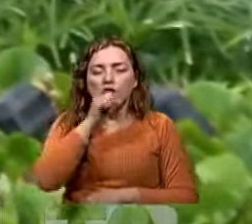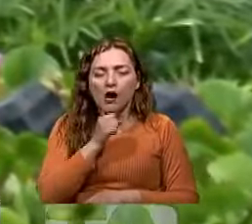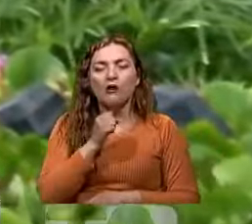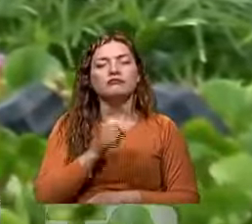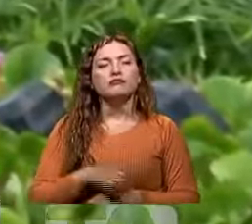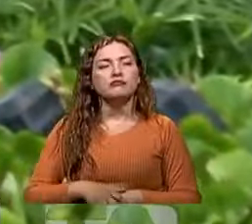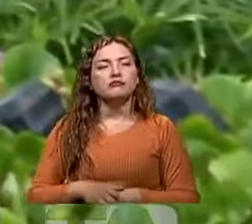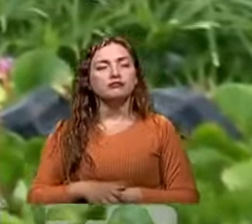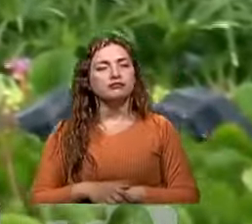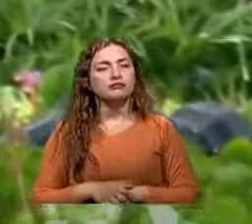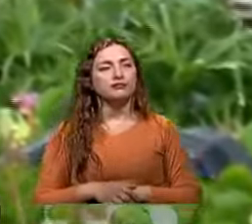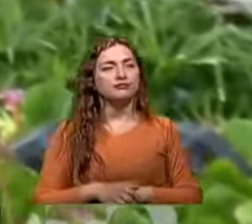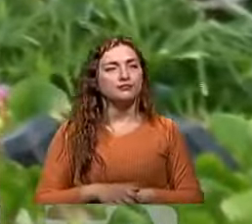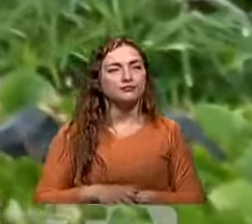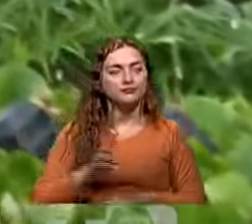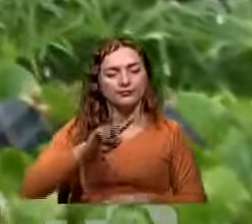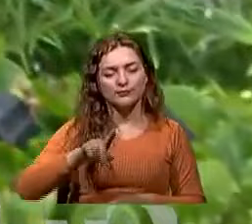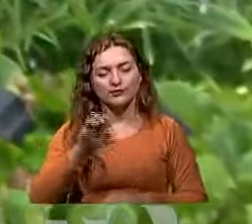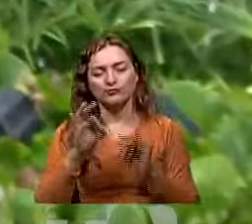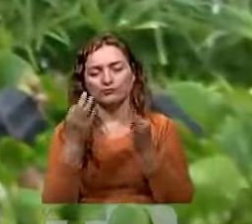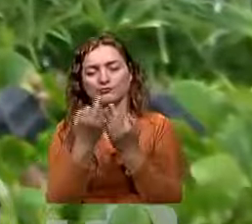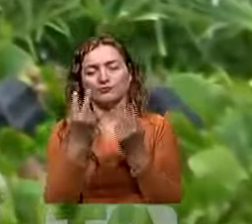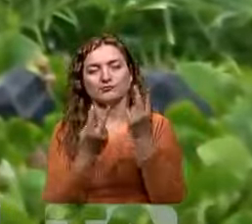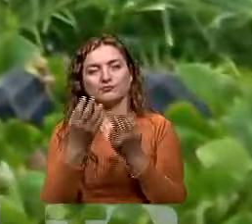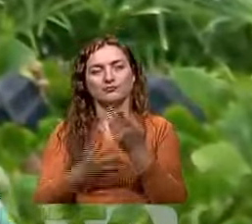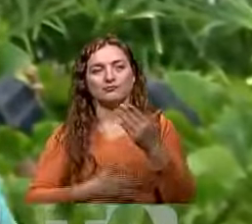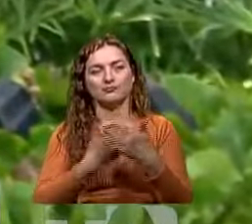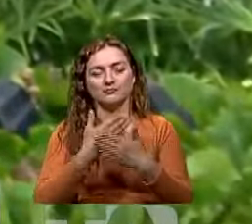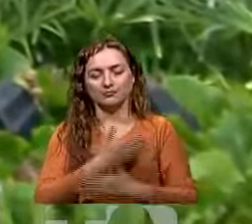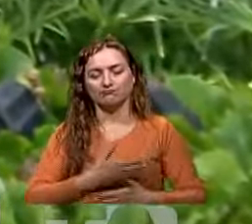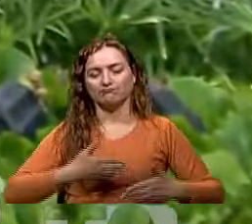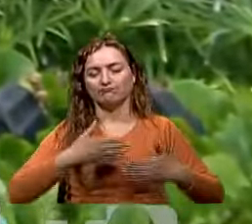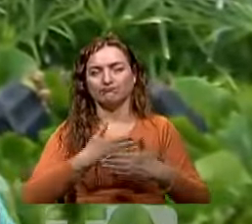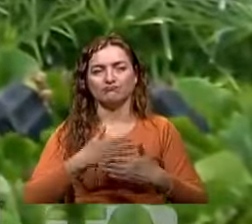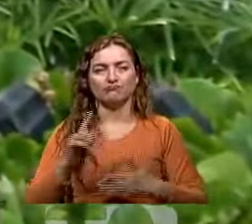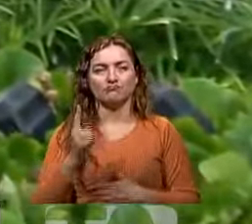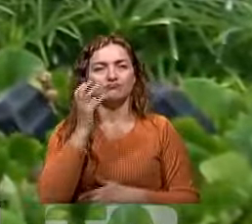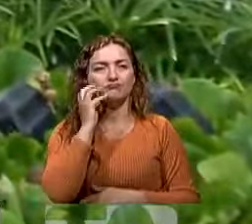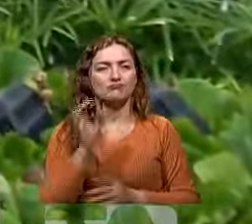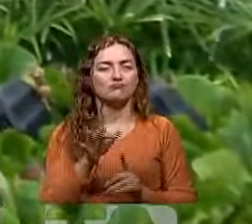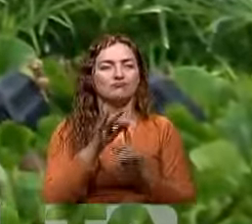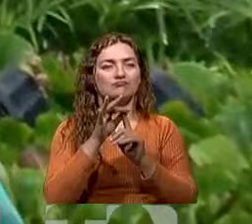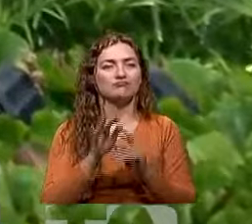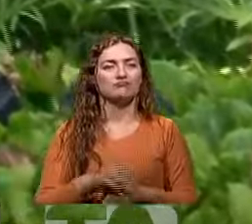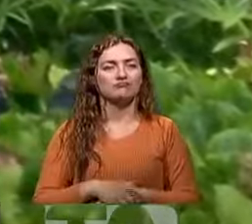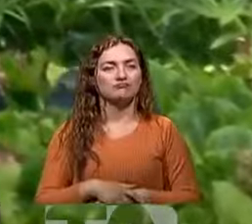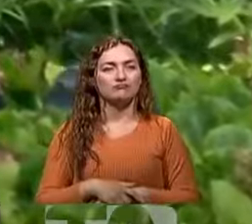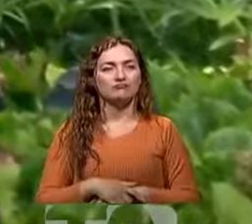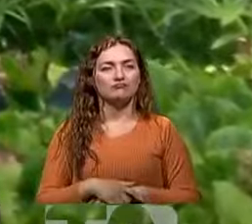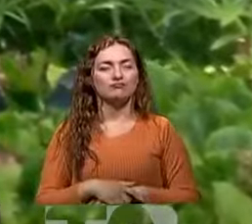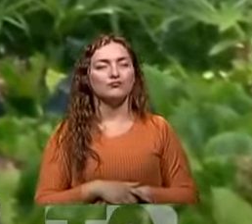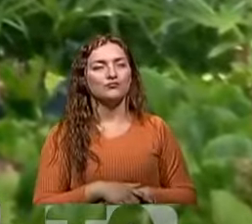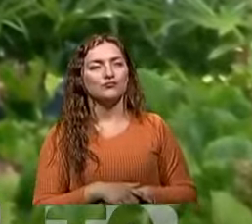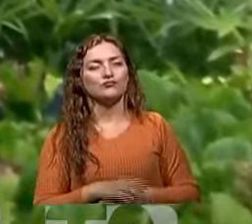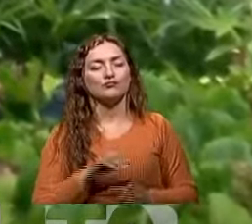costos simbólicos porque queremos que vengan en familia y que todos disfruten de esta única experiencia